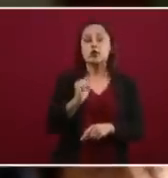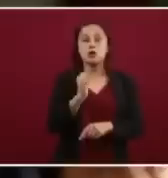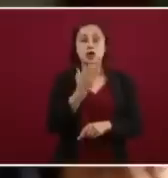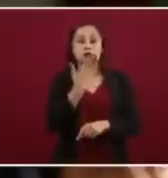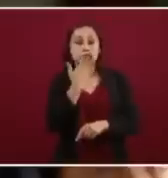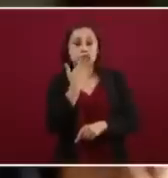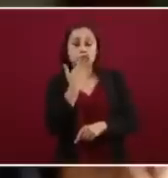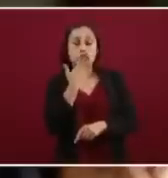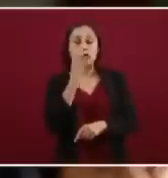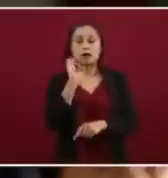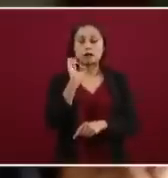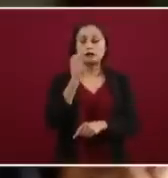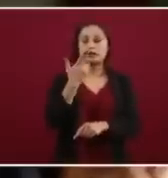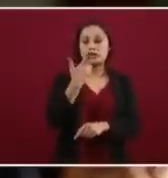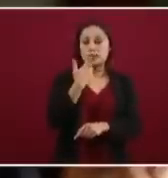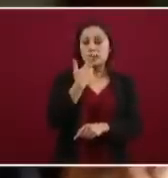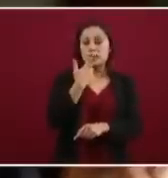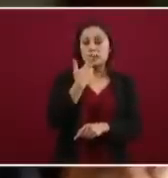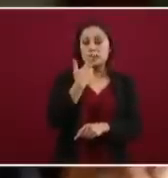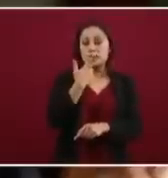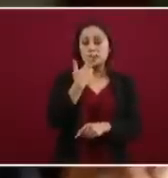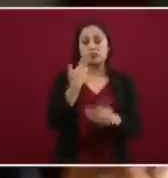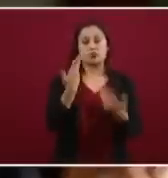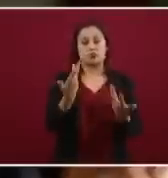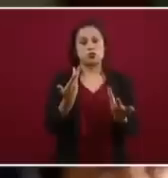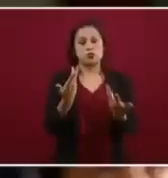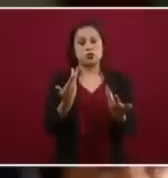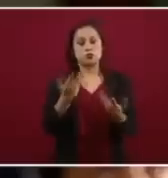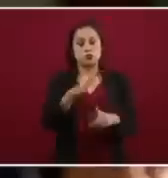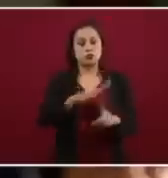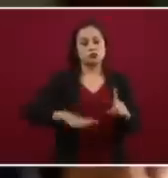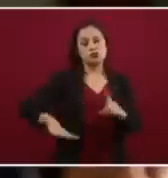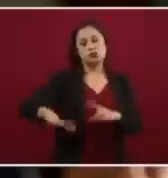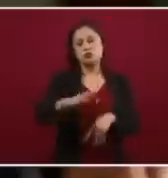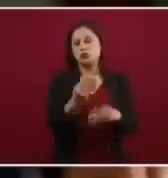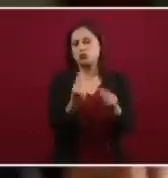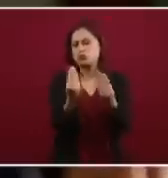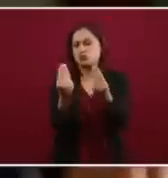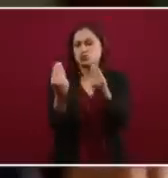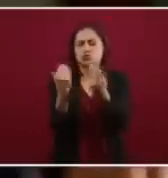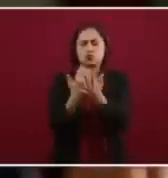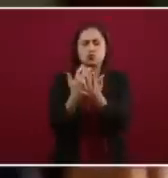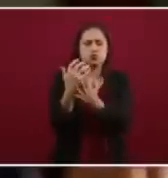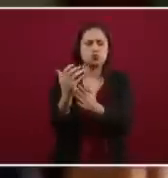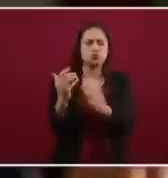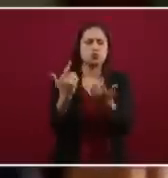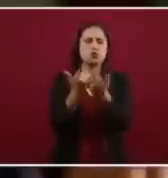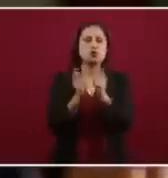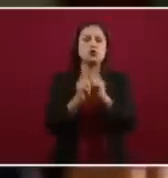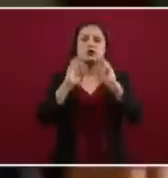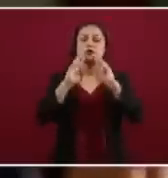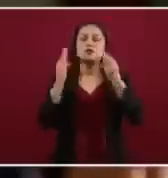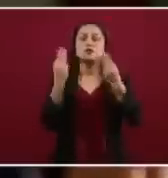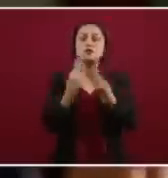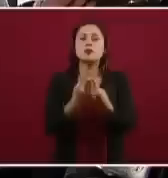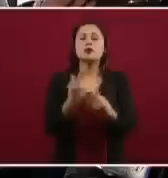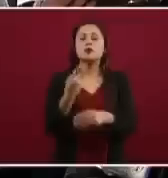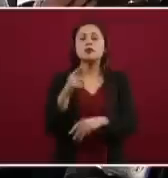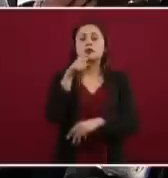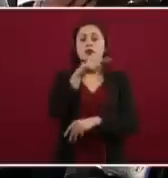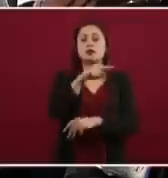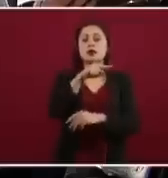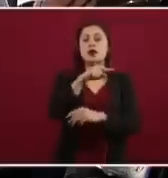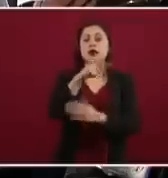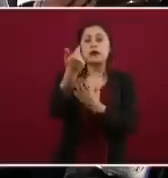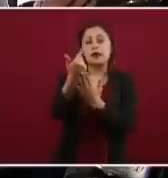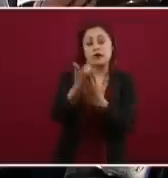Chihuahua, que evidentemente estamos viendo que son dominados por el crimen, están en los lugares 16, 17, 18